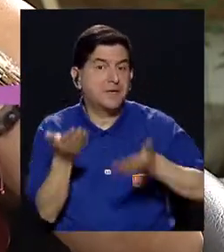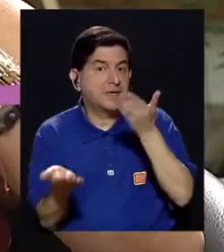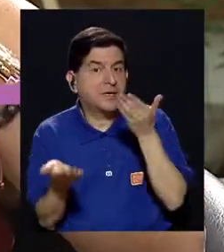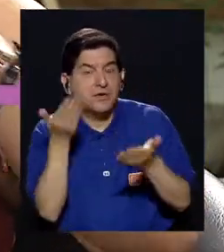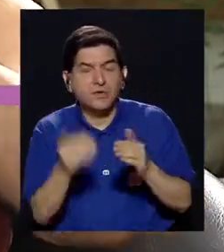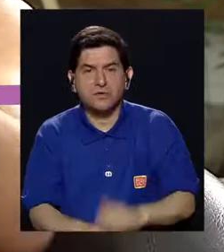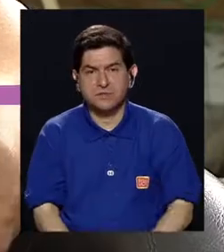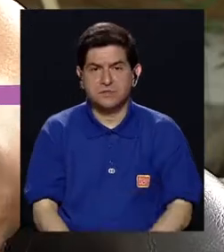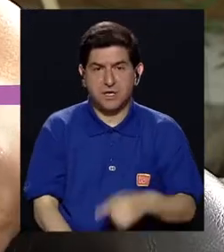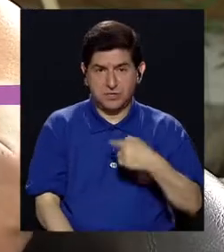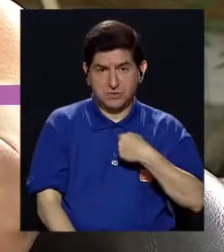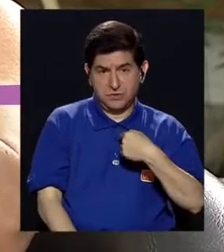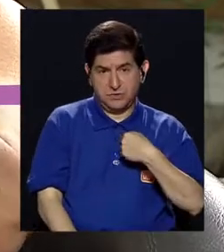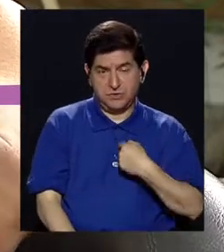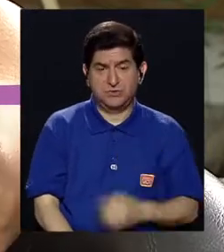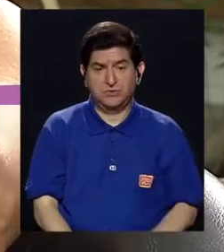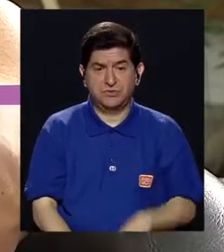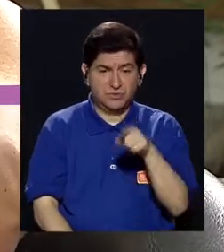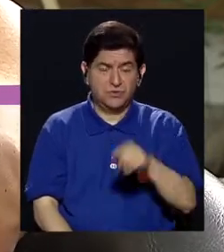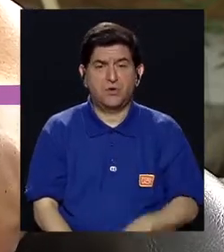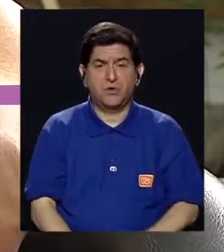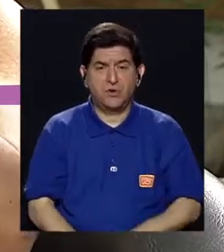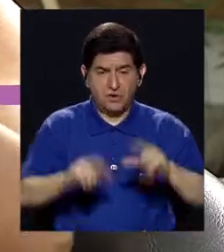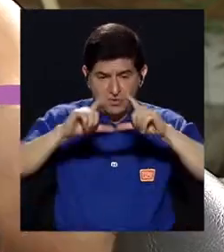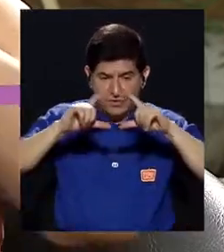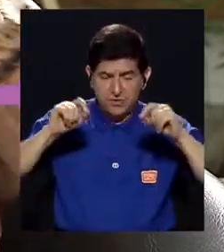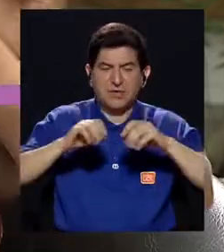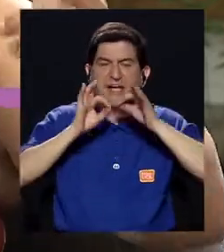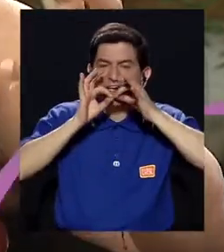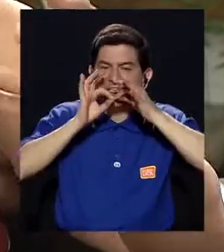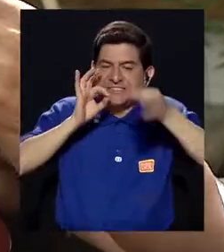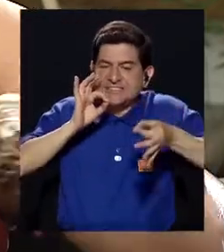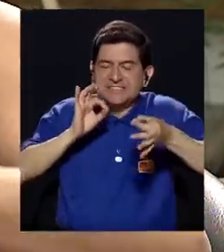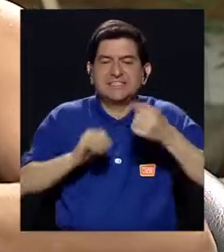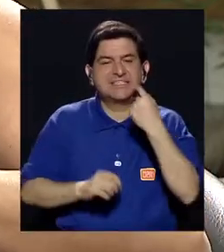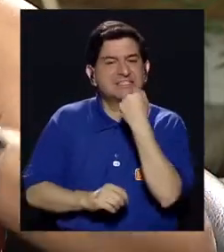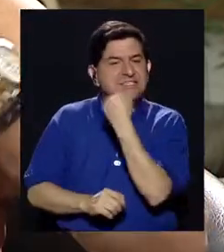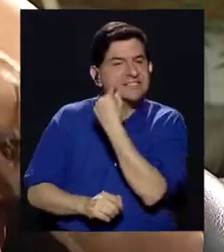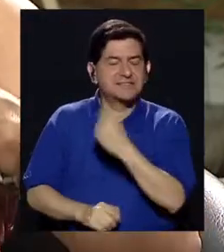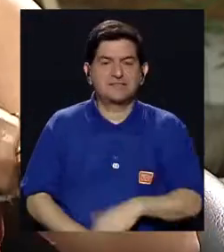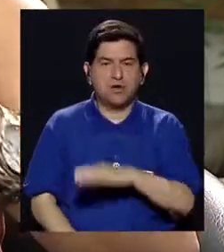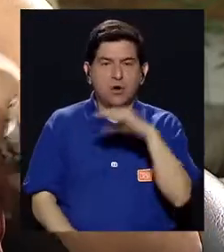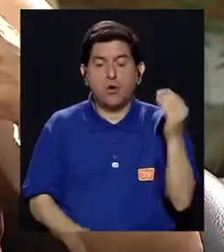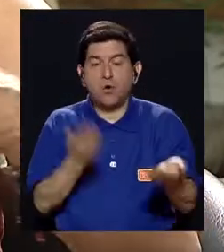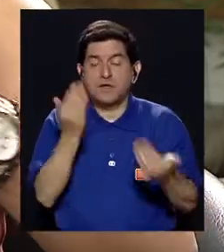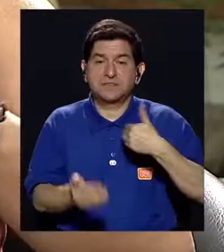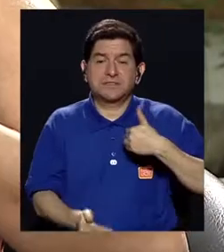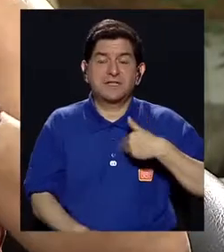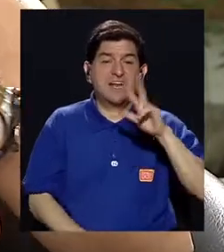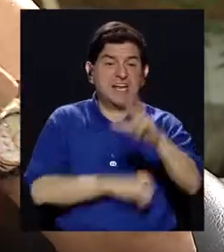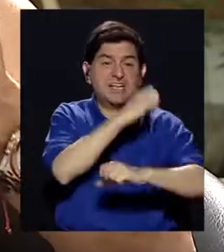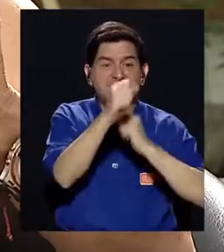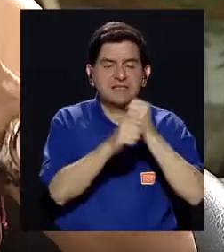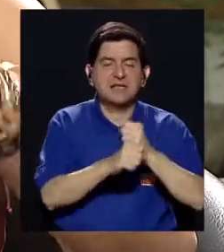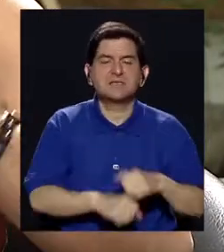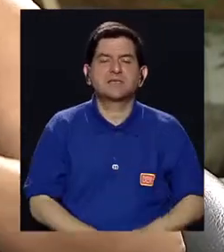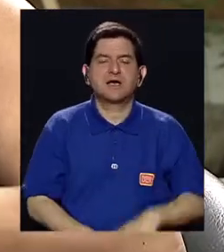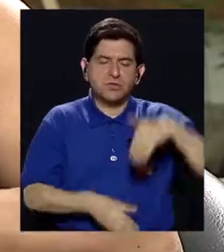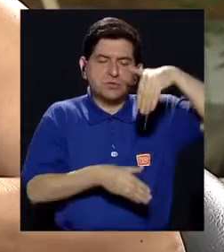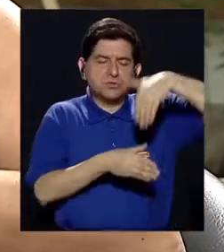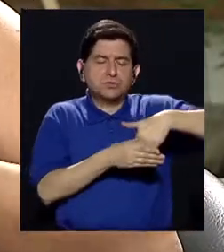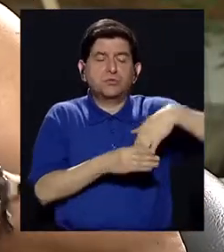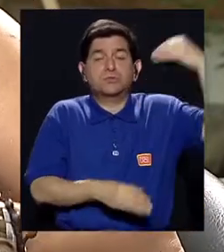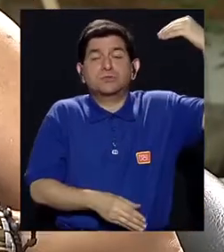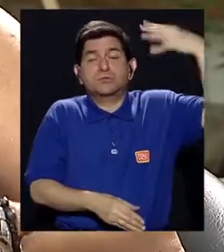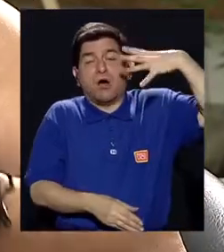a lo mejor abro el sobrecito con los dientes, o de repente el sobrecito tiene 3 años de estar en la